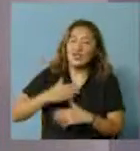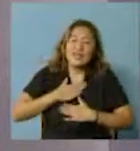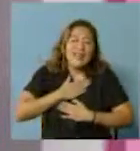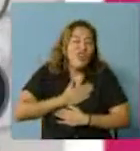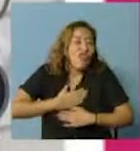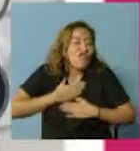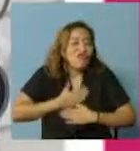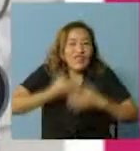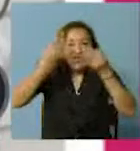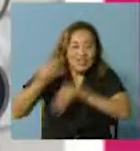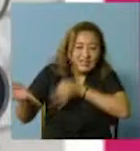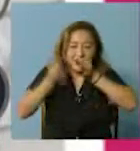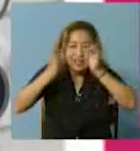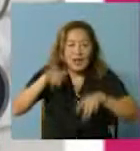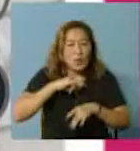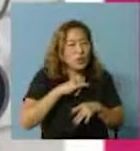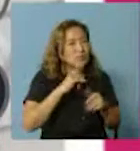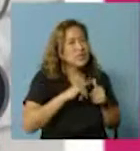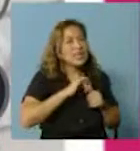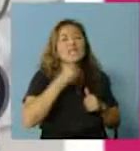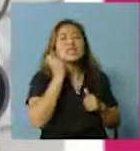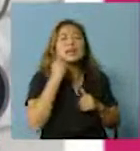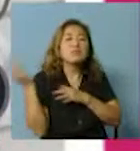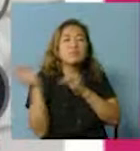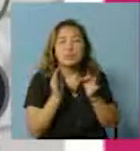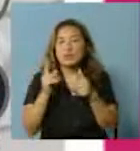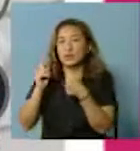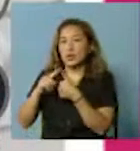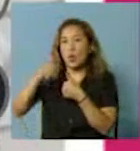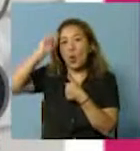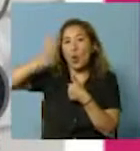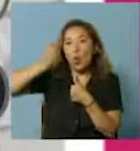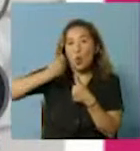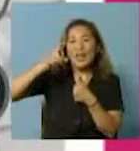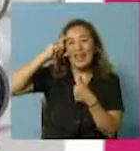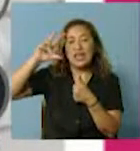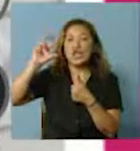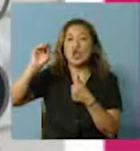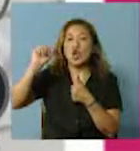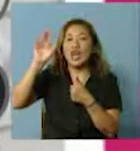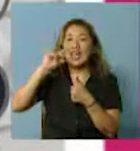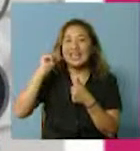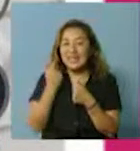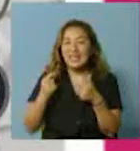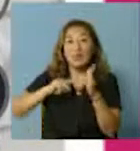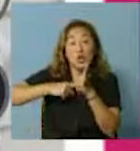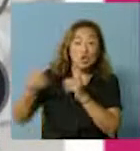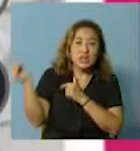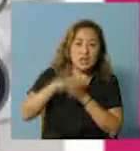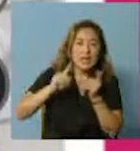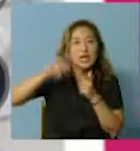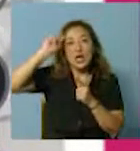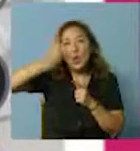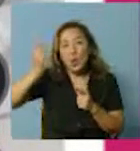estén acá en jujuy no quienes entre ellos estarán bueno tenemos al juez julián ercolini juez federal de capital federal al juez